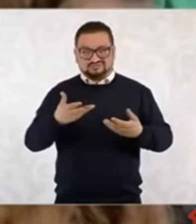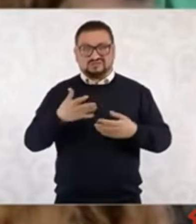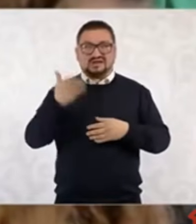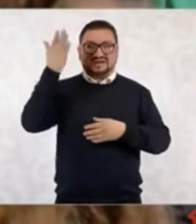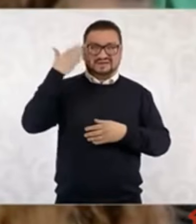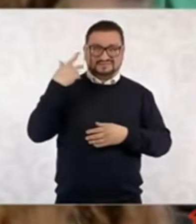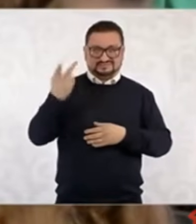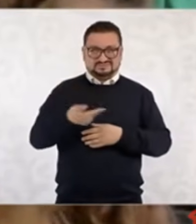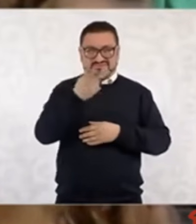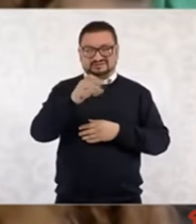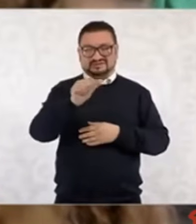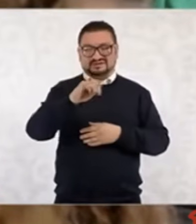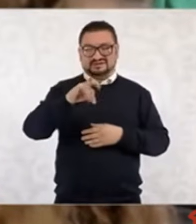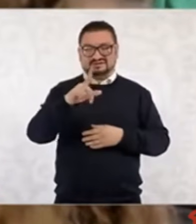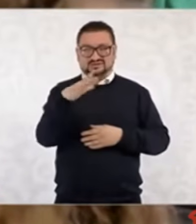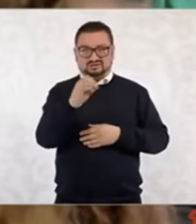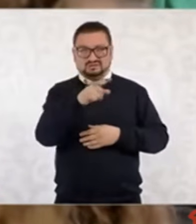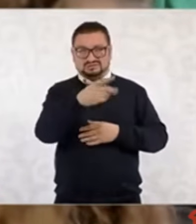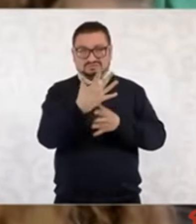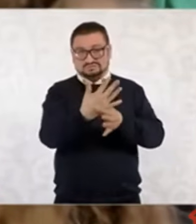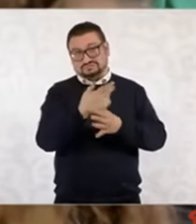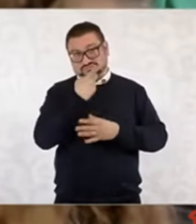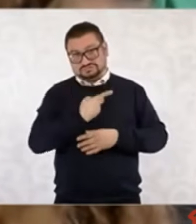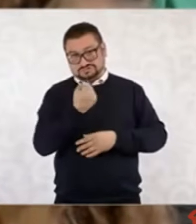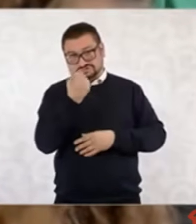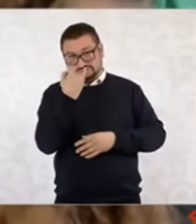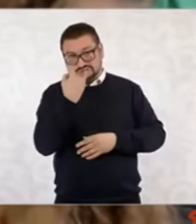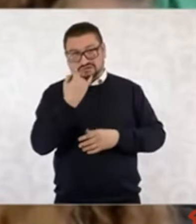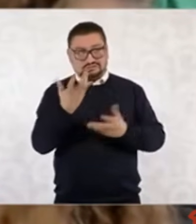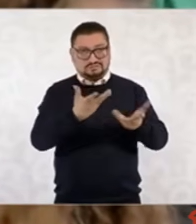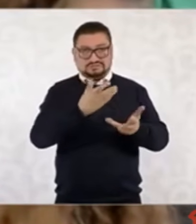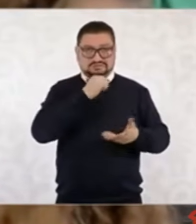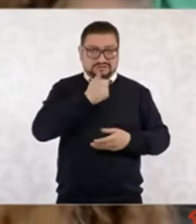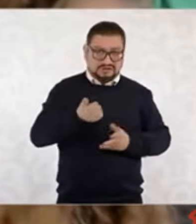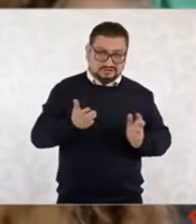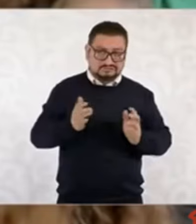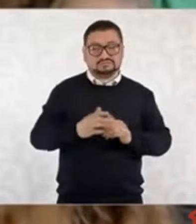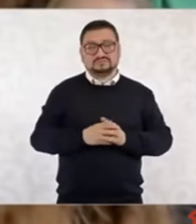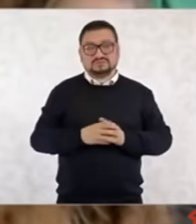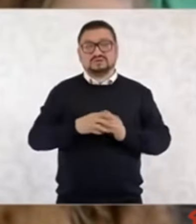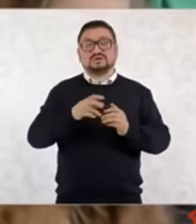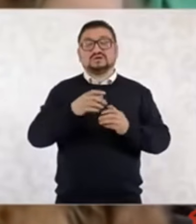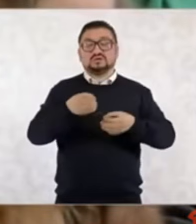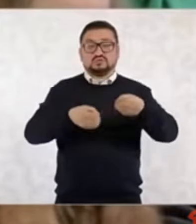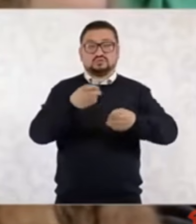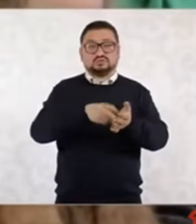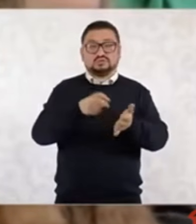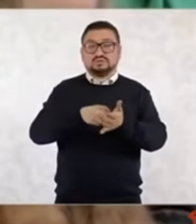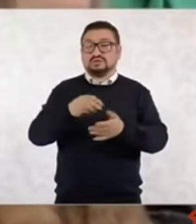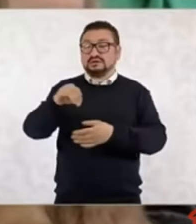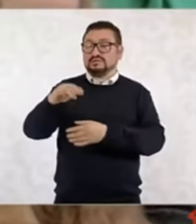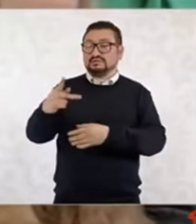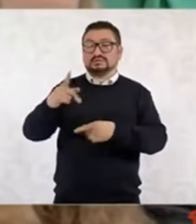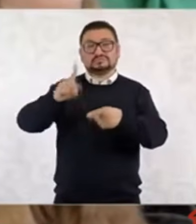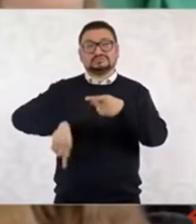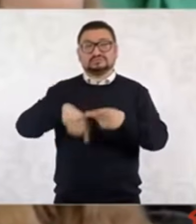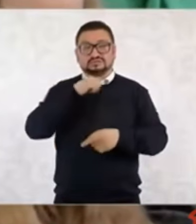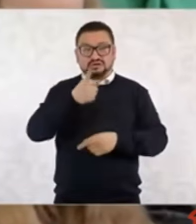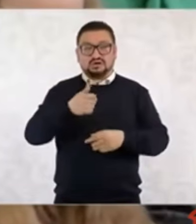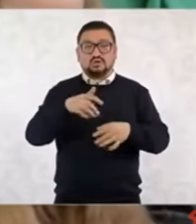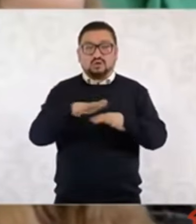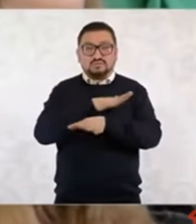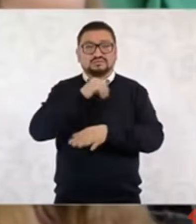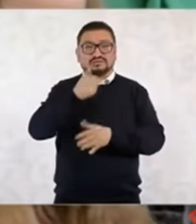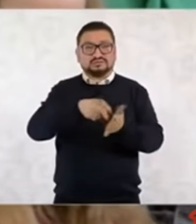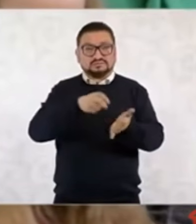presidente López Obrador y me dijo que sí, pero no hizo nada absolutamente. La reforma judicial no tocó al Ministerio Público. Hoy